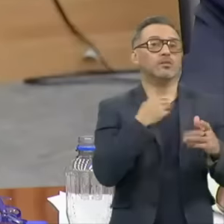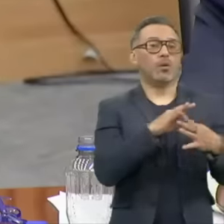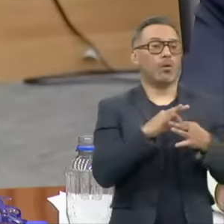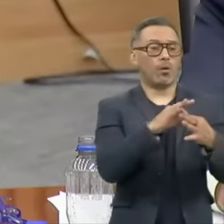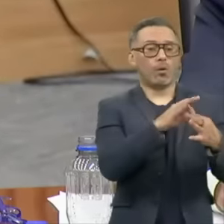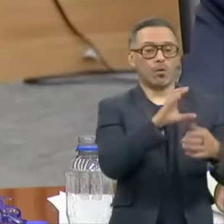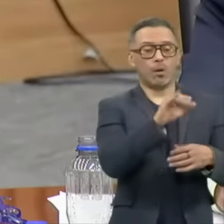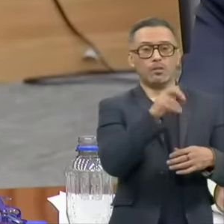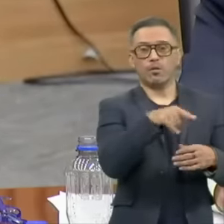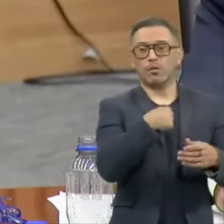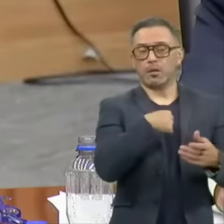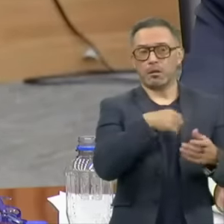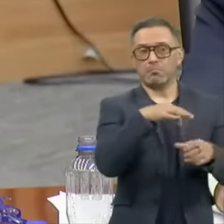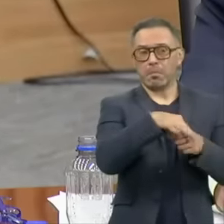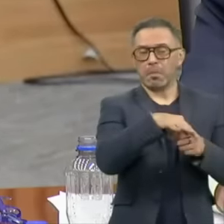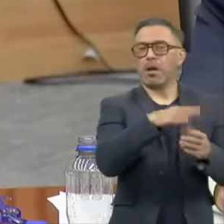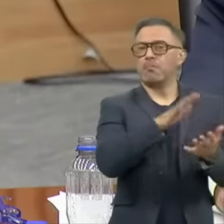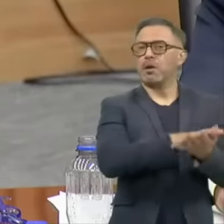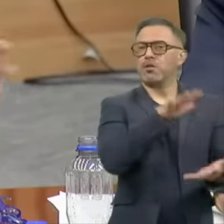digan